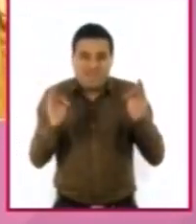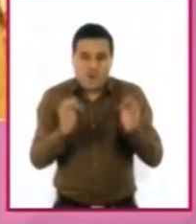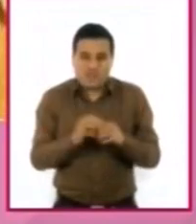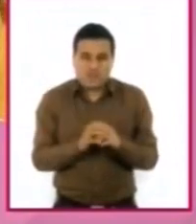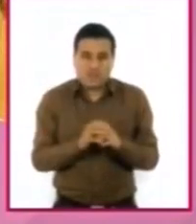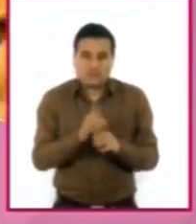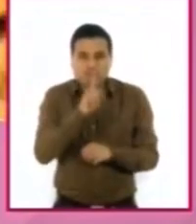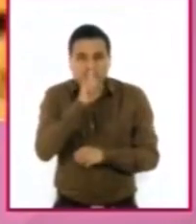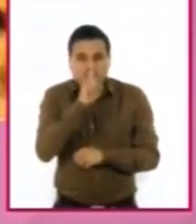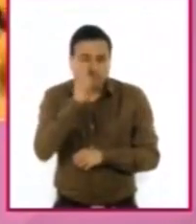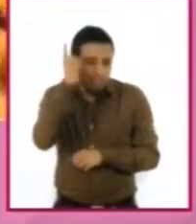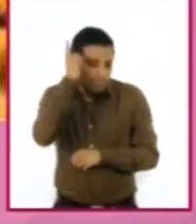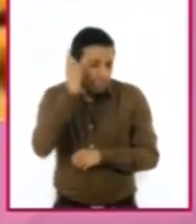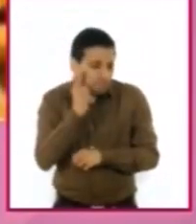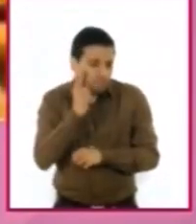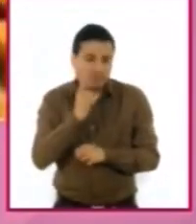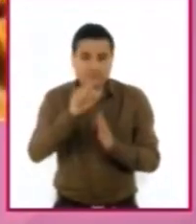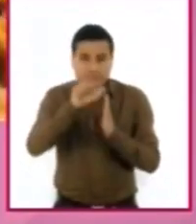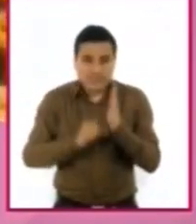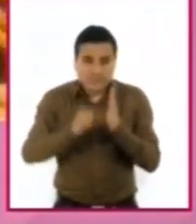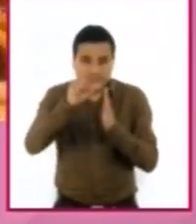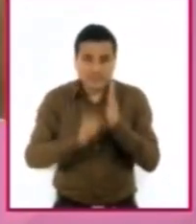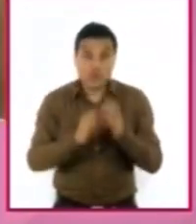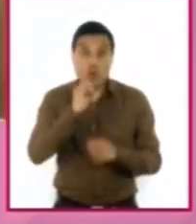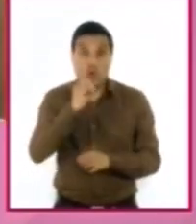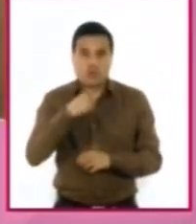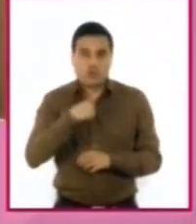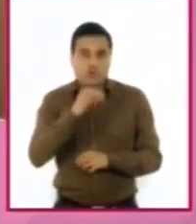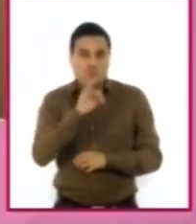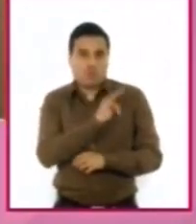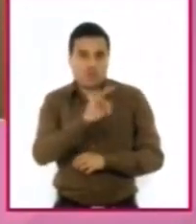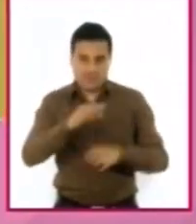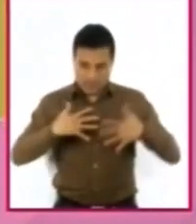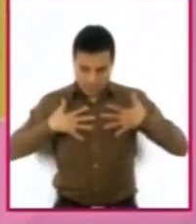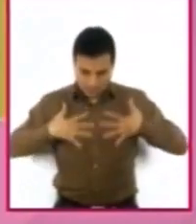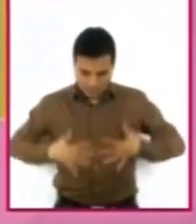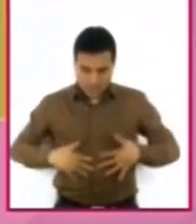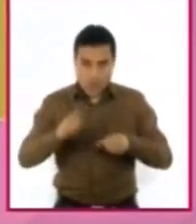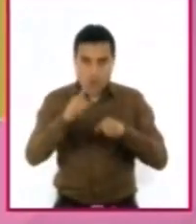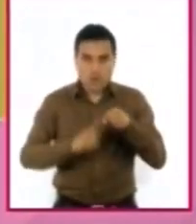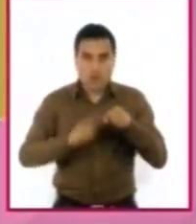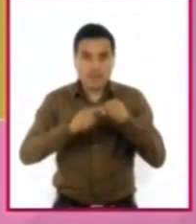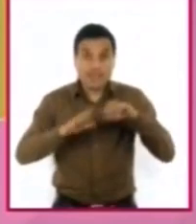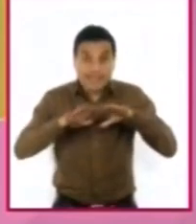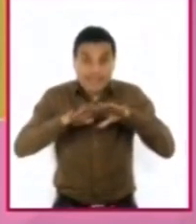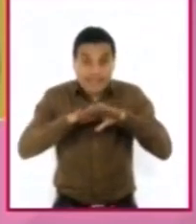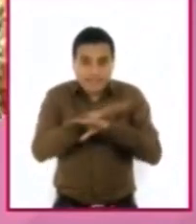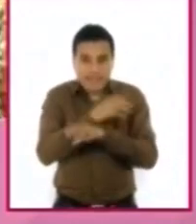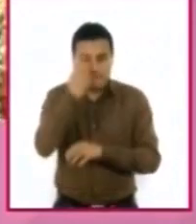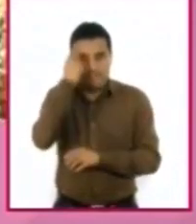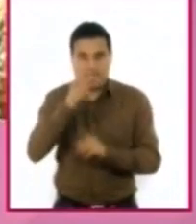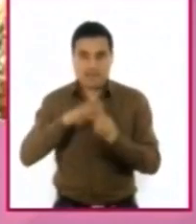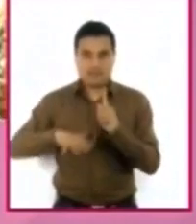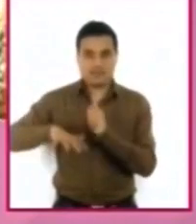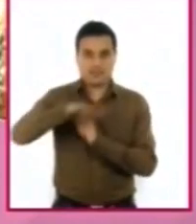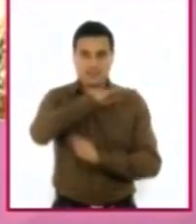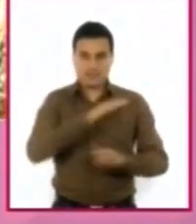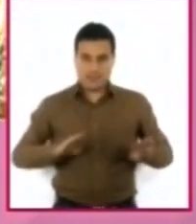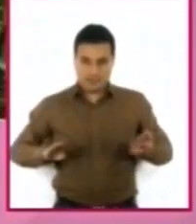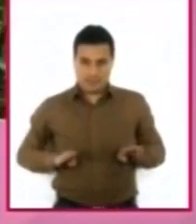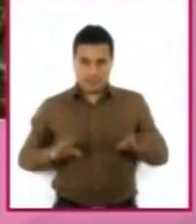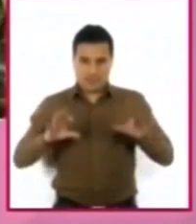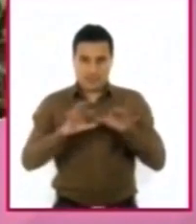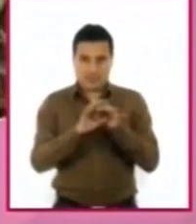rasgos físicos, como una nueva apariencia que logran con el mimetismo o la coloración que adquieren a partir de las características de su